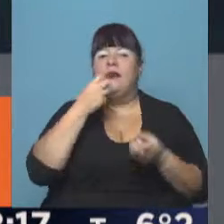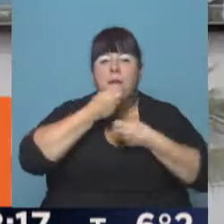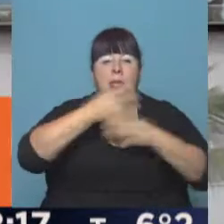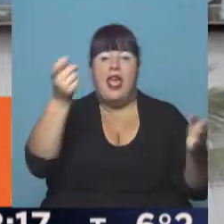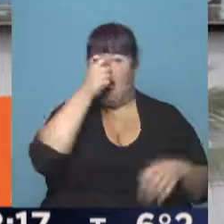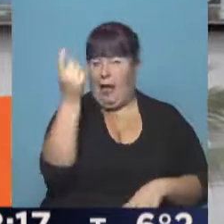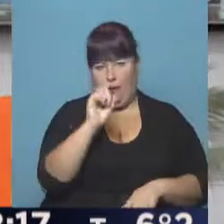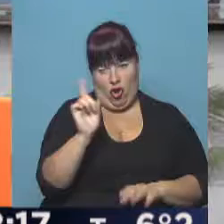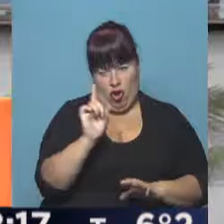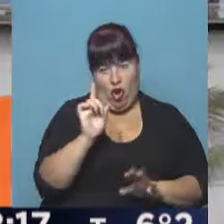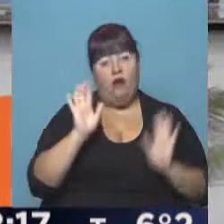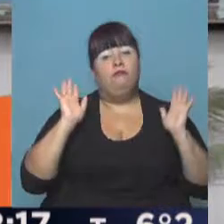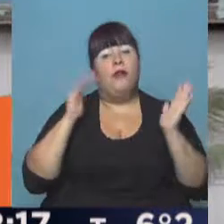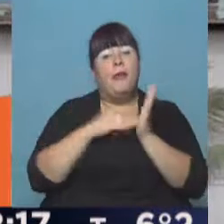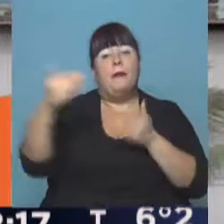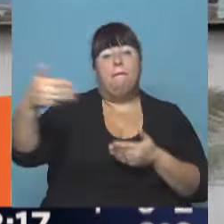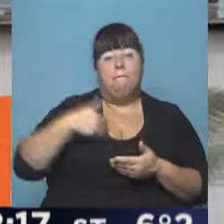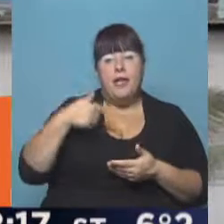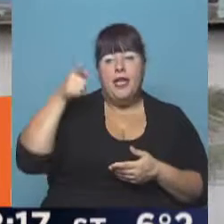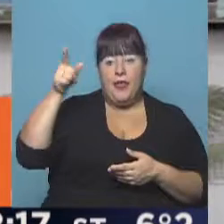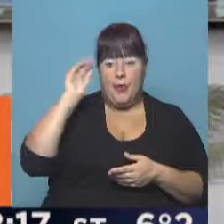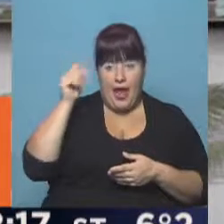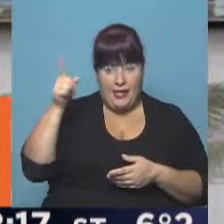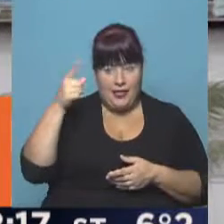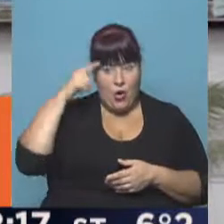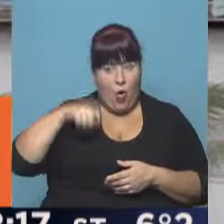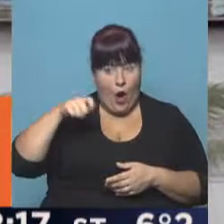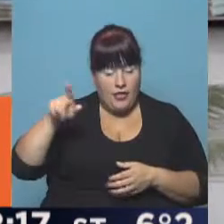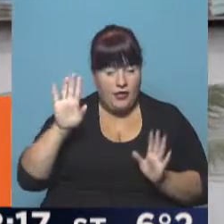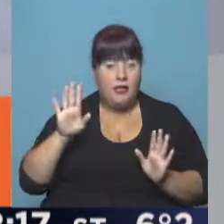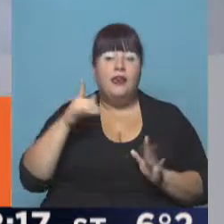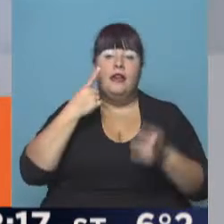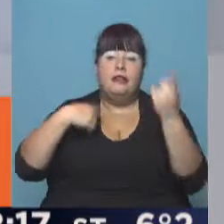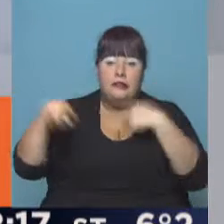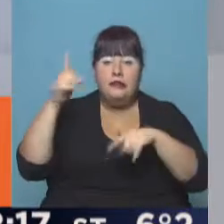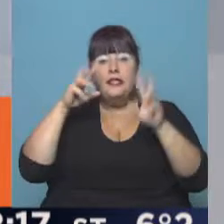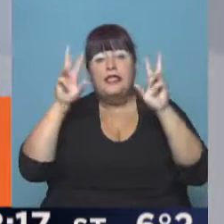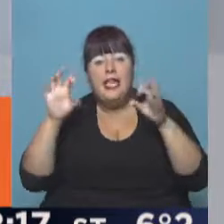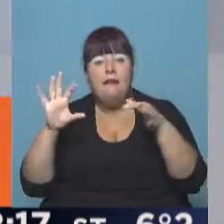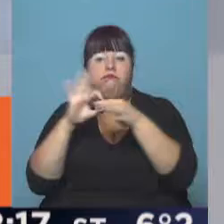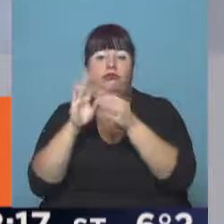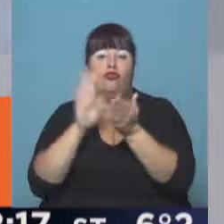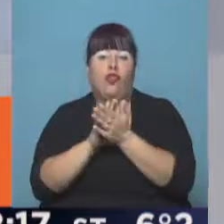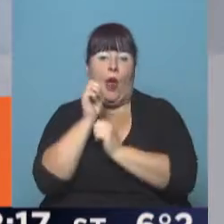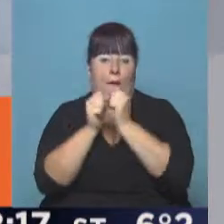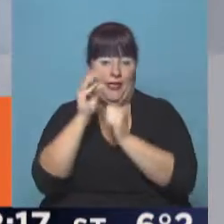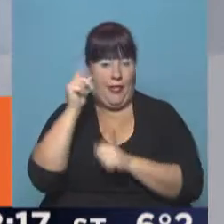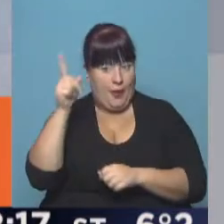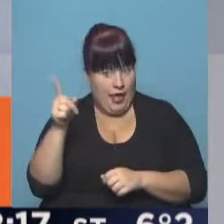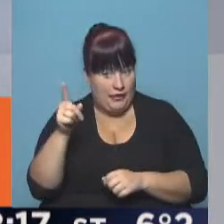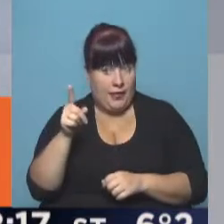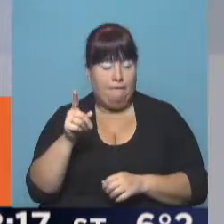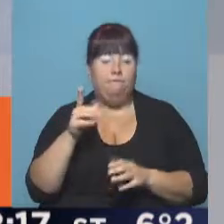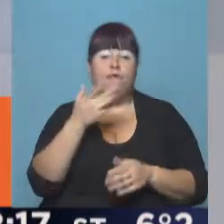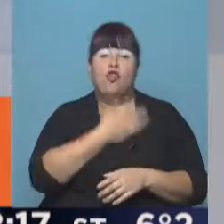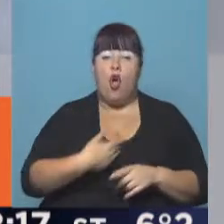de inmediato. Se limitará a los requerimientos solicitados por los juzgados que tramitan causas vinculadas a la empresa brasileña.